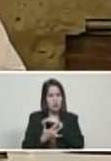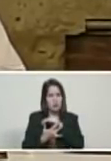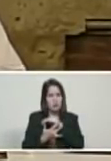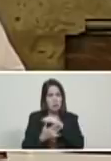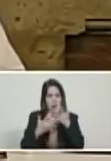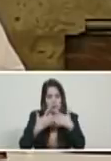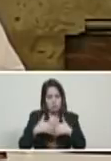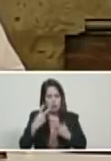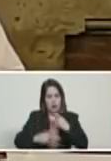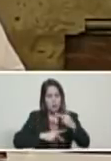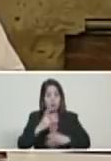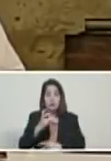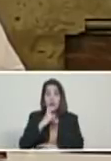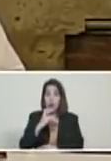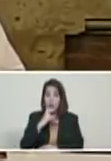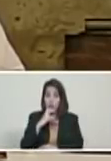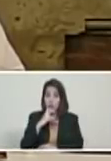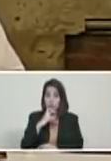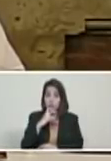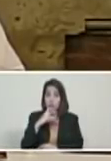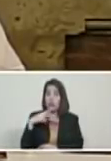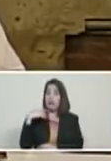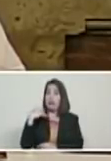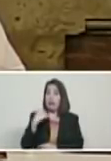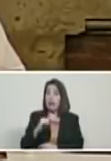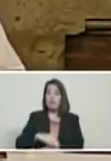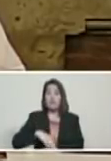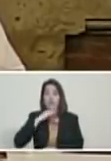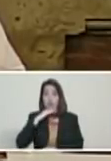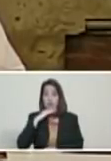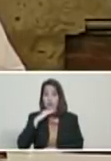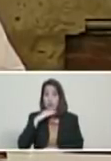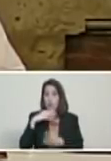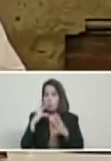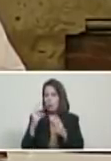Esta planta cuenta con una capacidad estimada